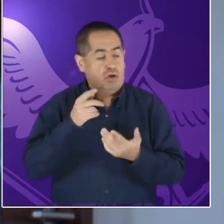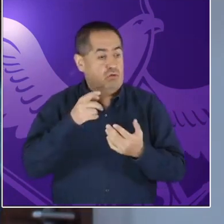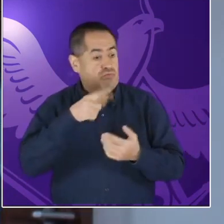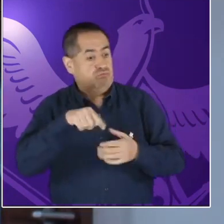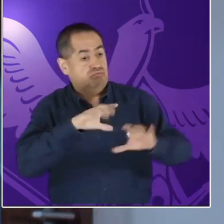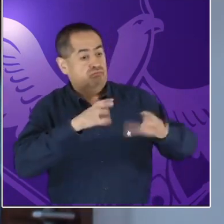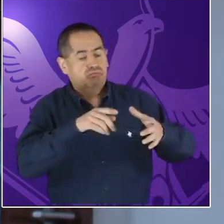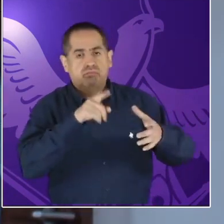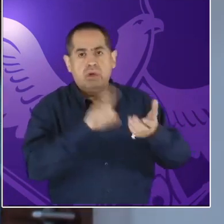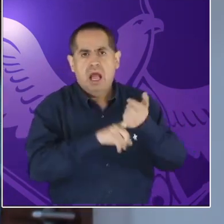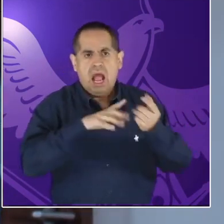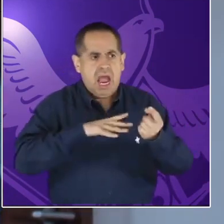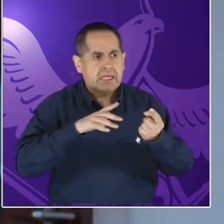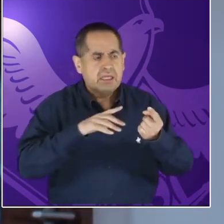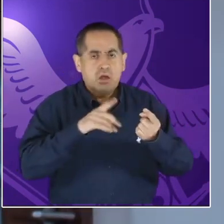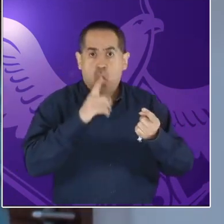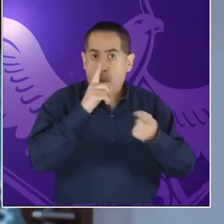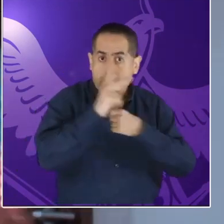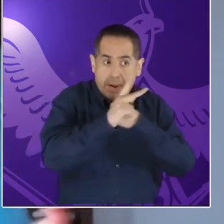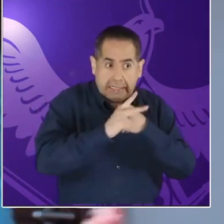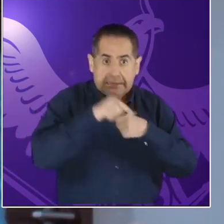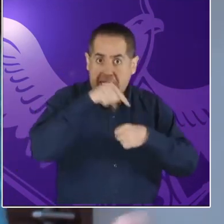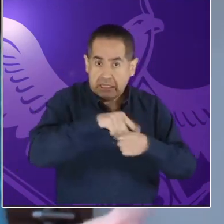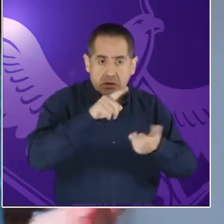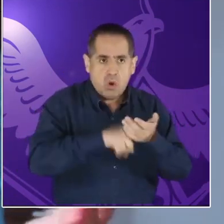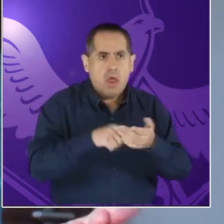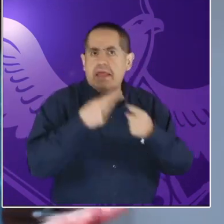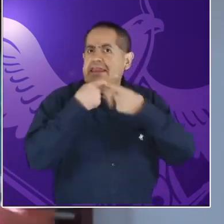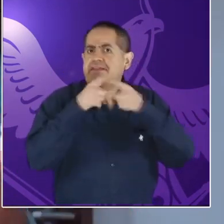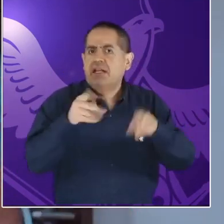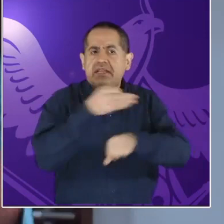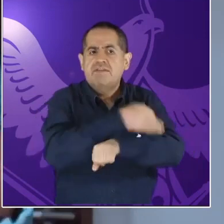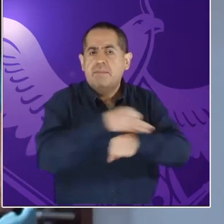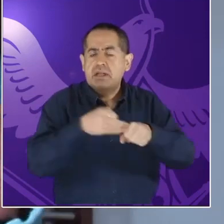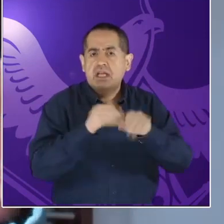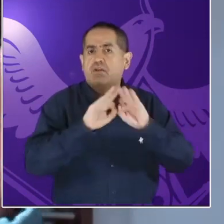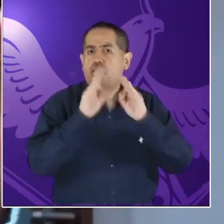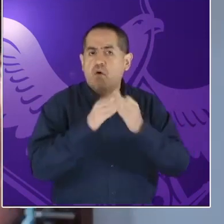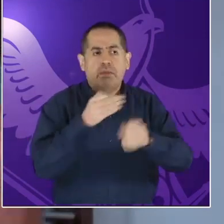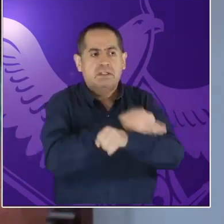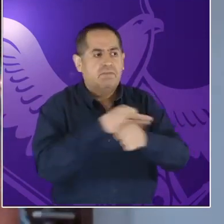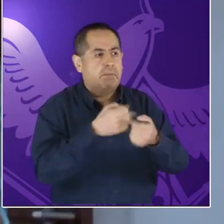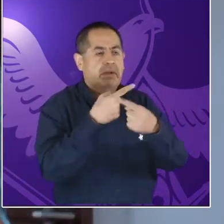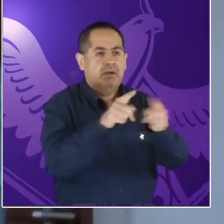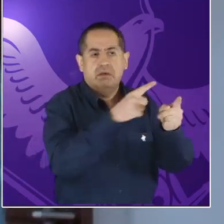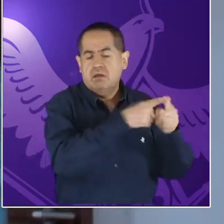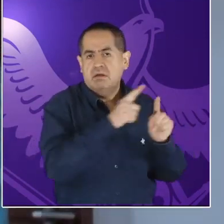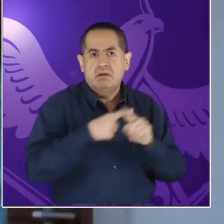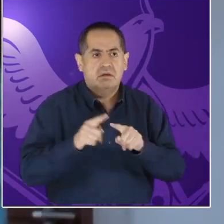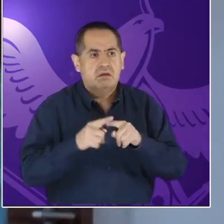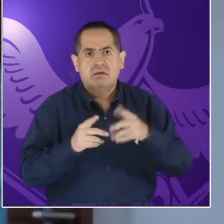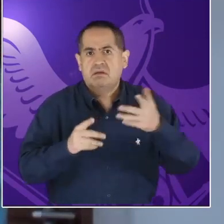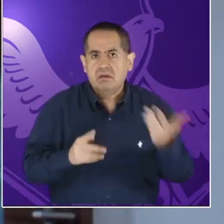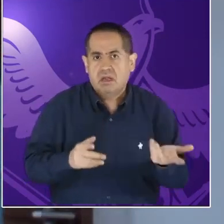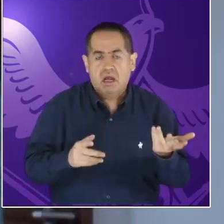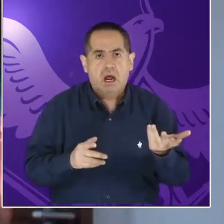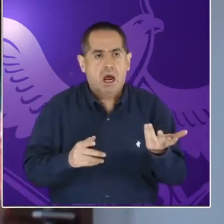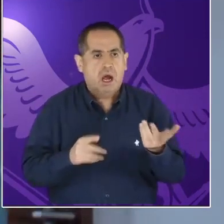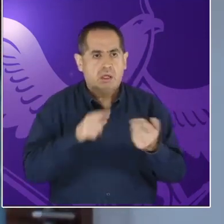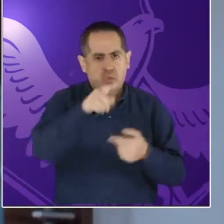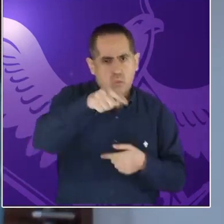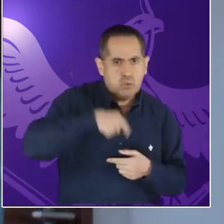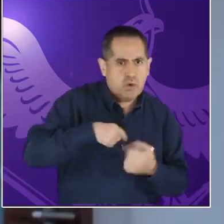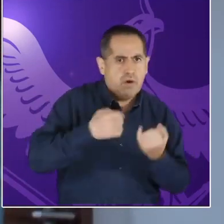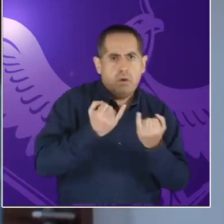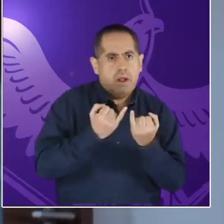mismo estado pueden existir distintos tipos de familias, distintos elementos, ¿no?, que hagan diferente